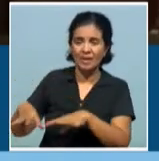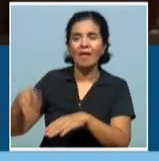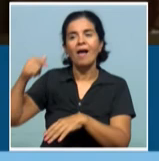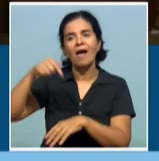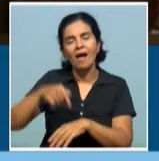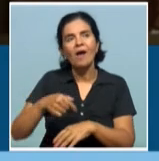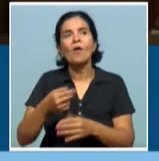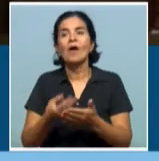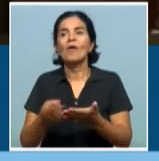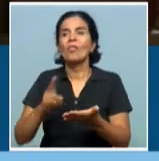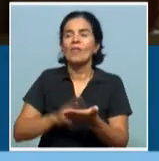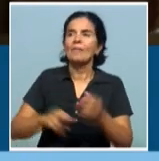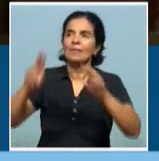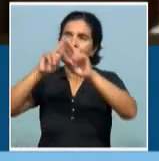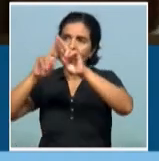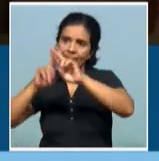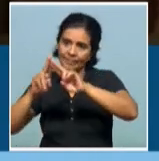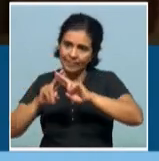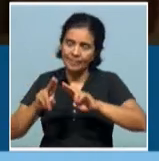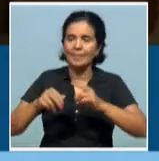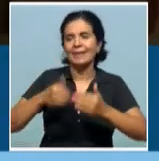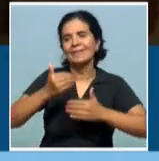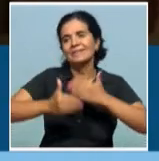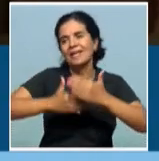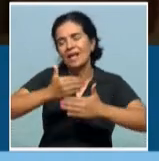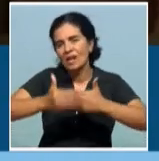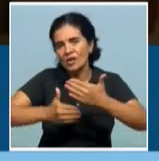potencial que le dio origen en beneficio del desarrollo productivo.